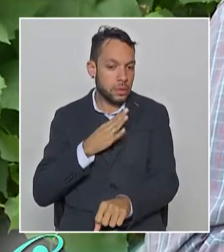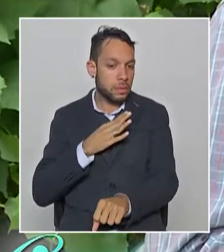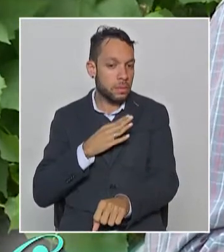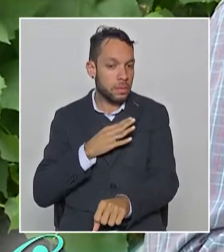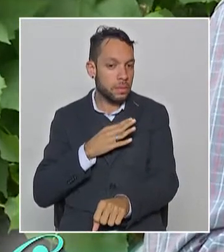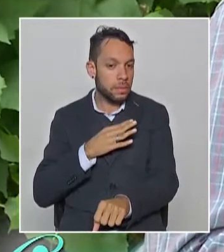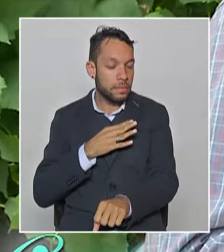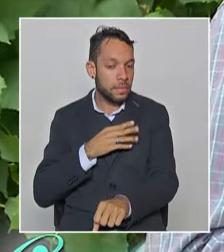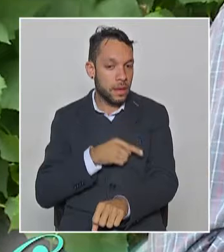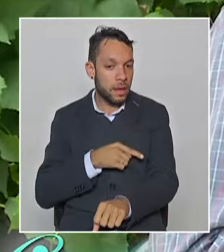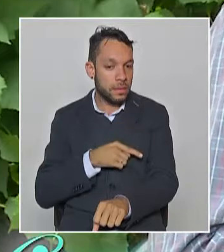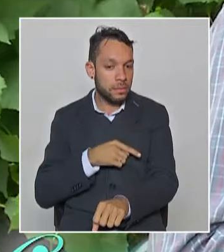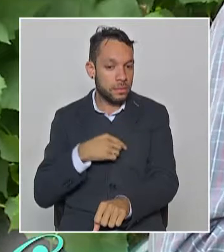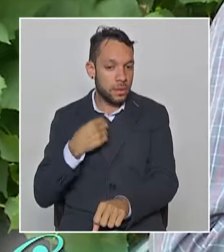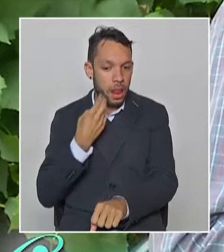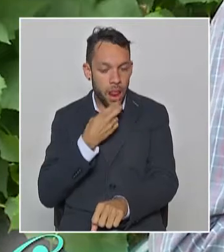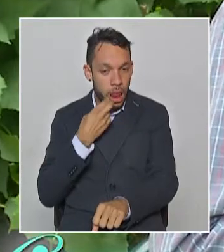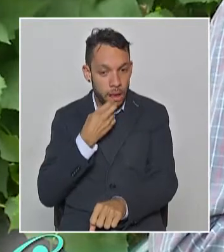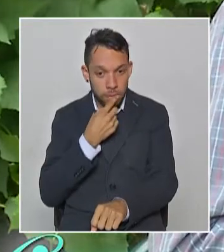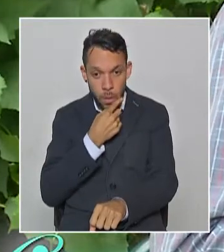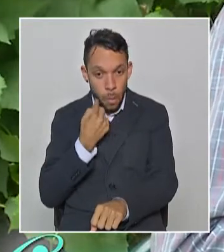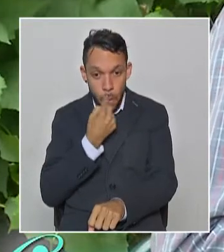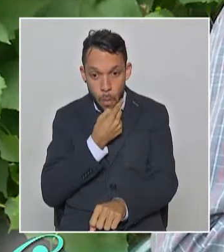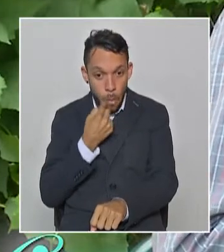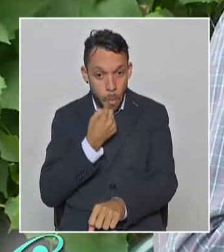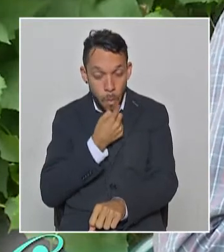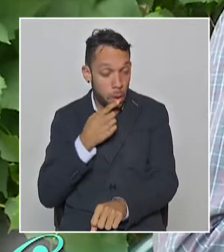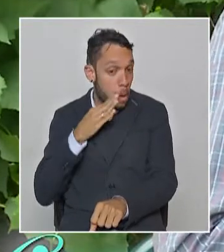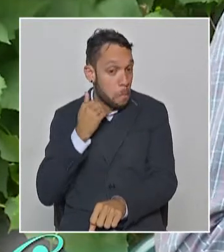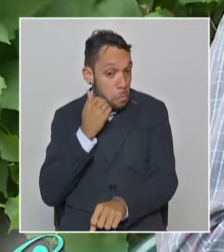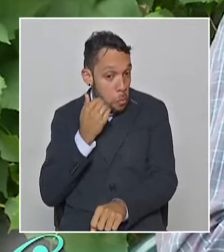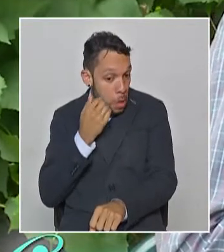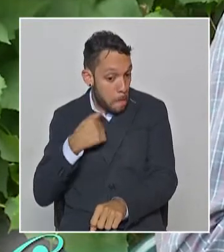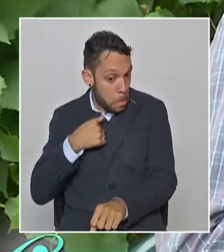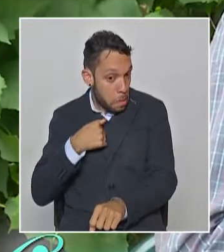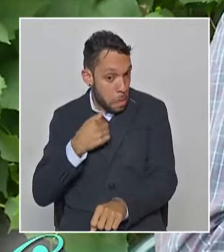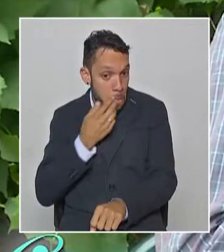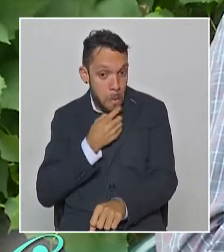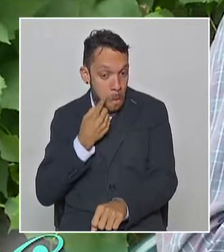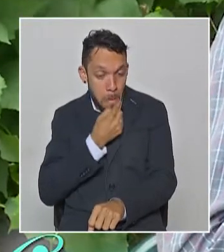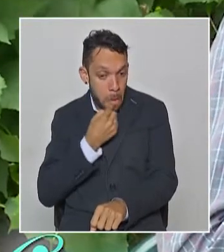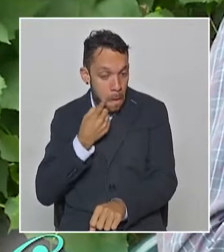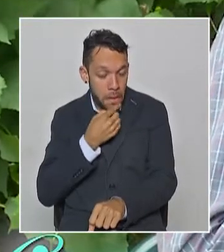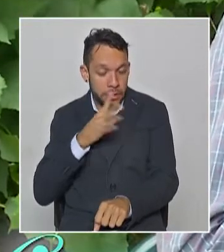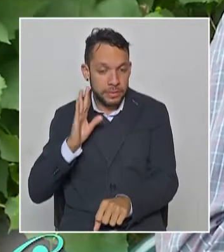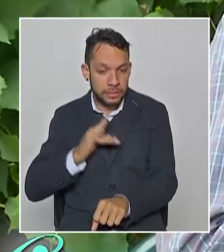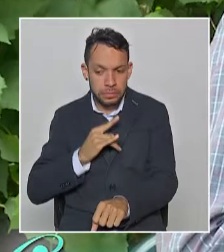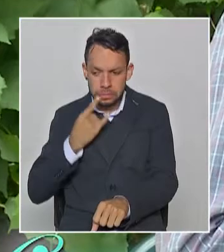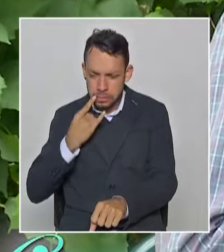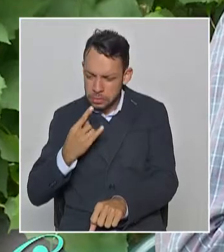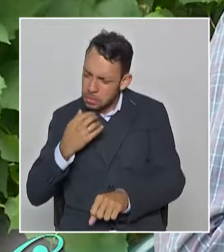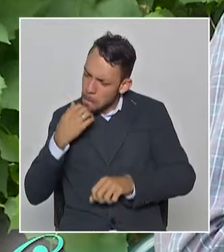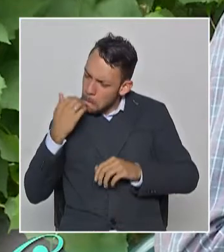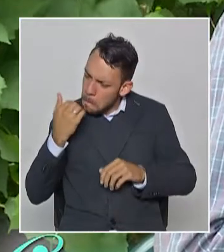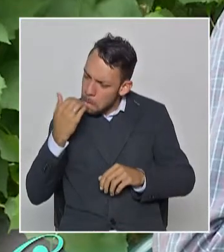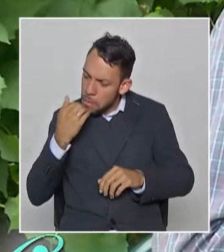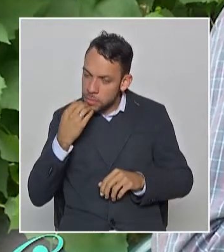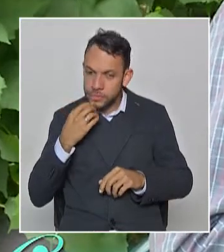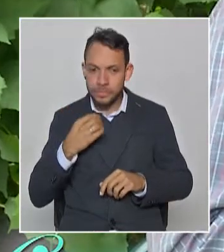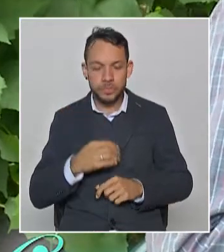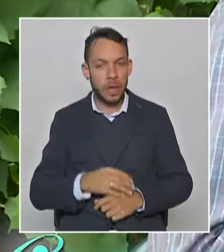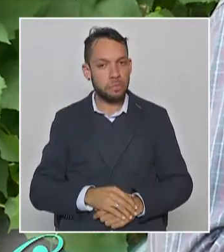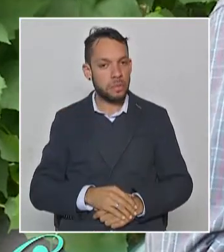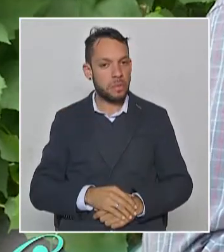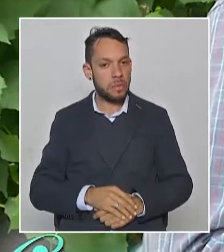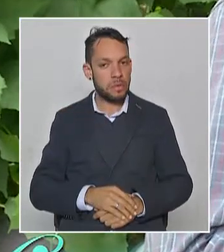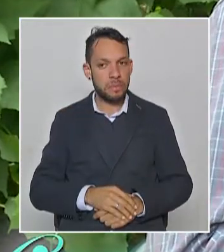todo en la boca se siente una reacción, a mí me pasó, que se siente una reacción interesante y es de que las glándulas